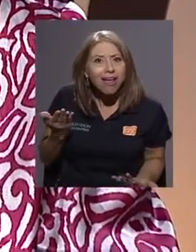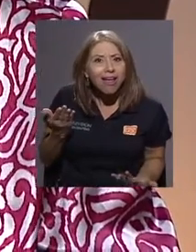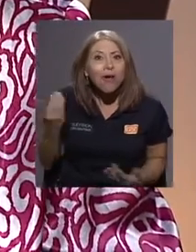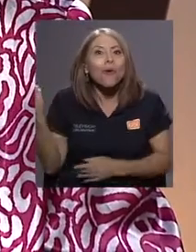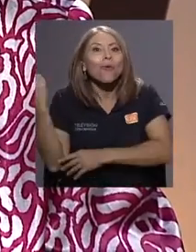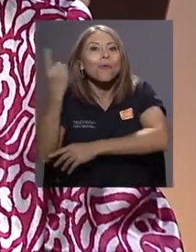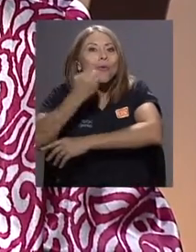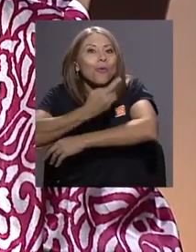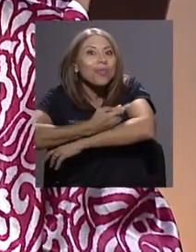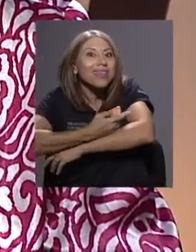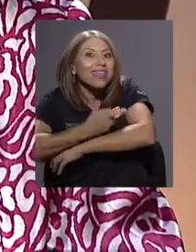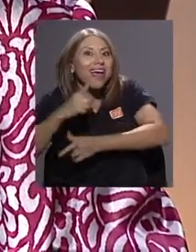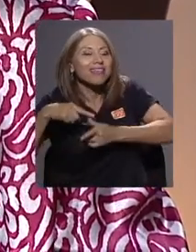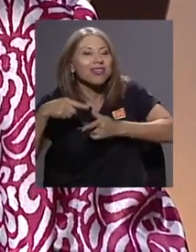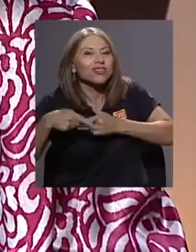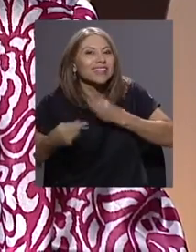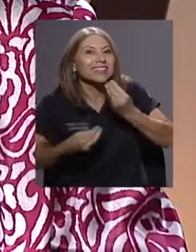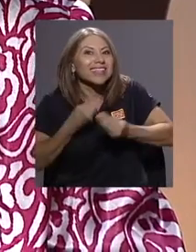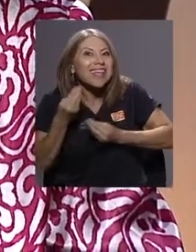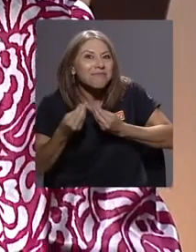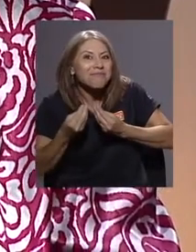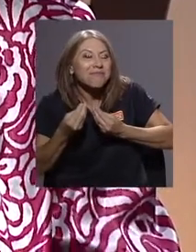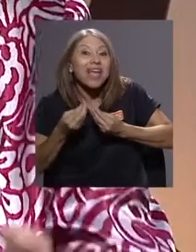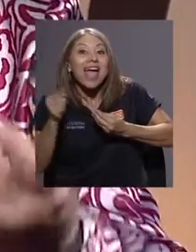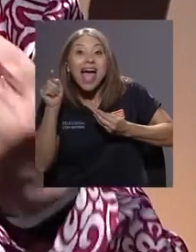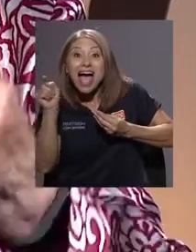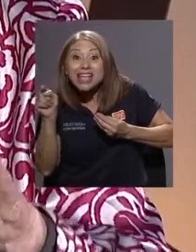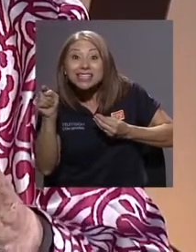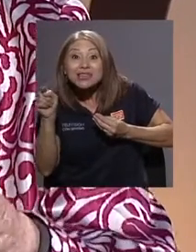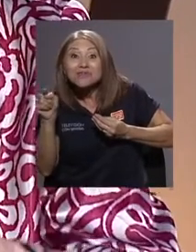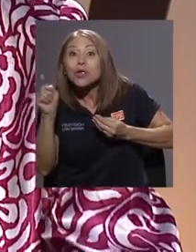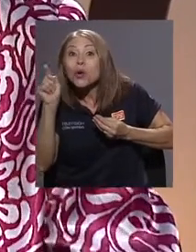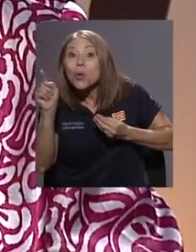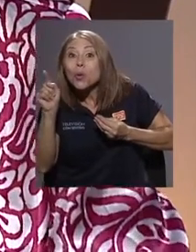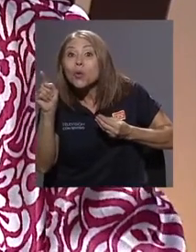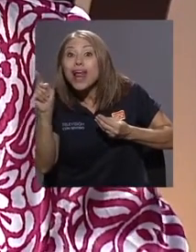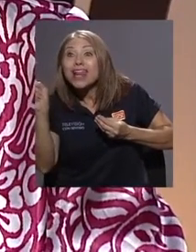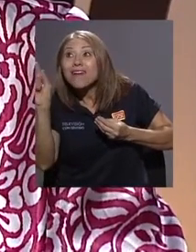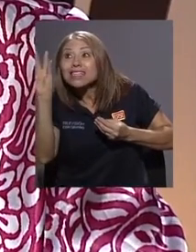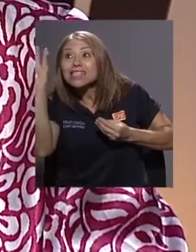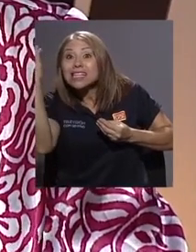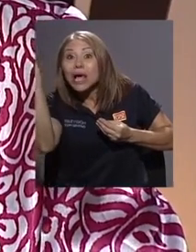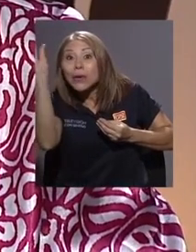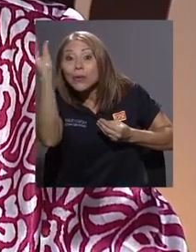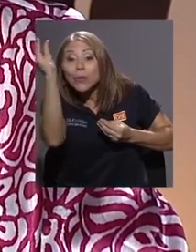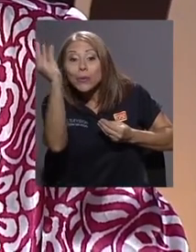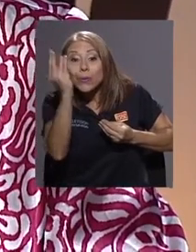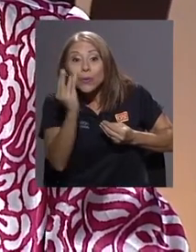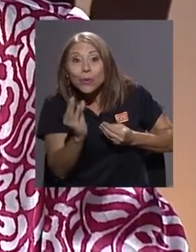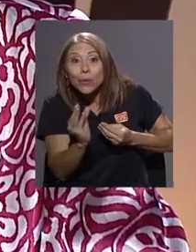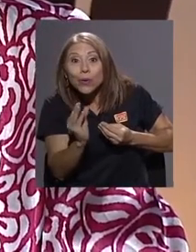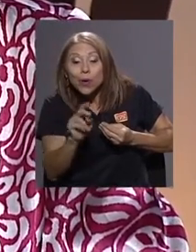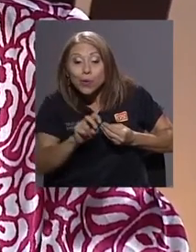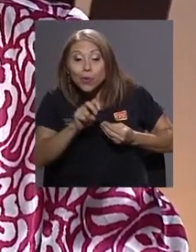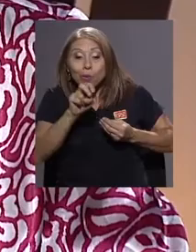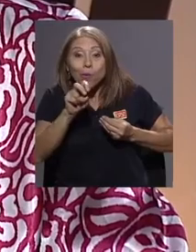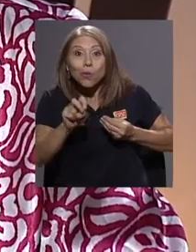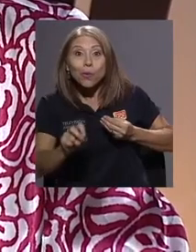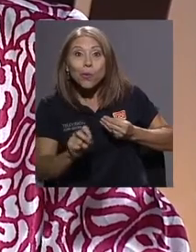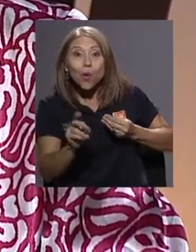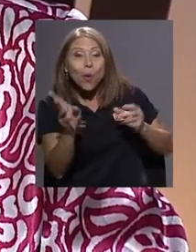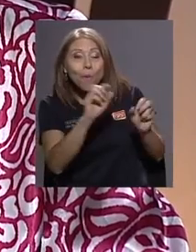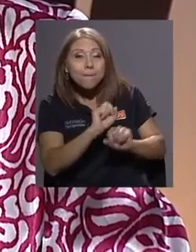una nave sita y se plantó y bajo un mago y entonces se puso a platicar